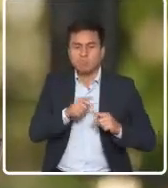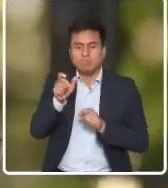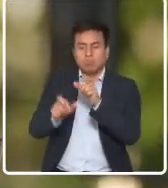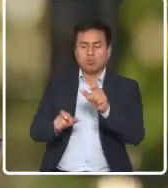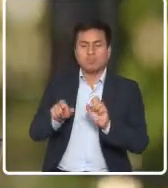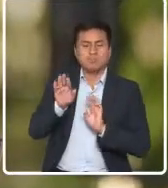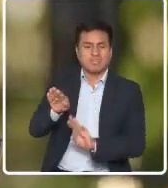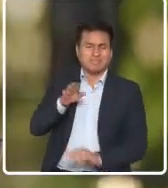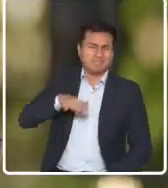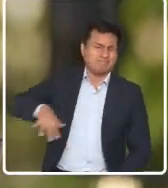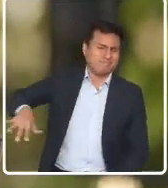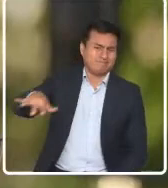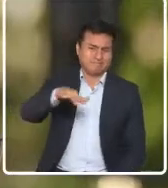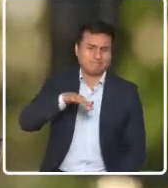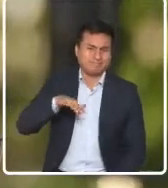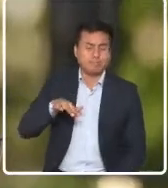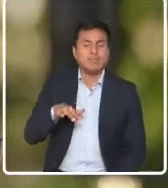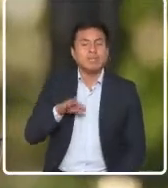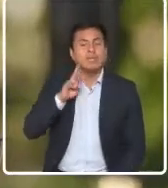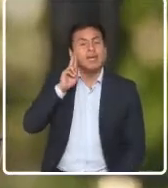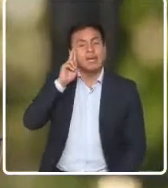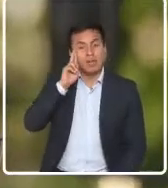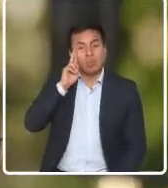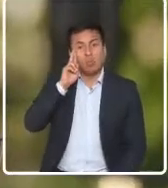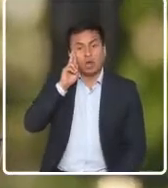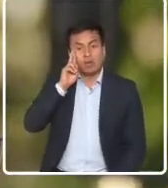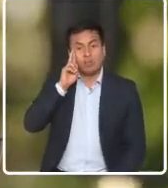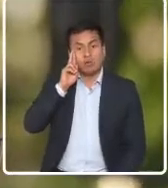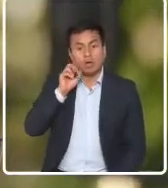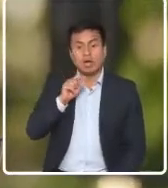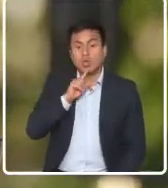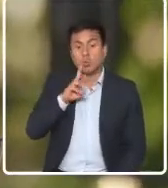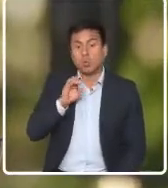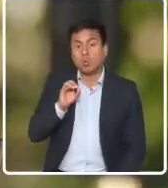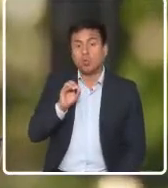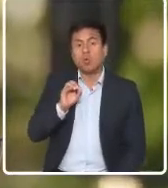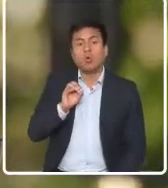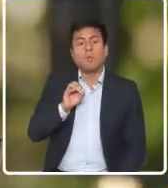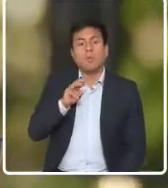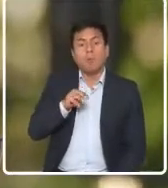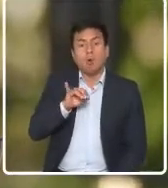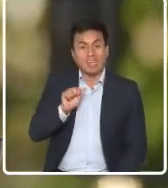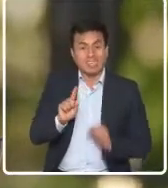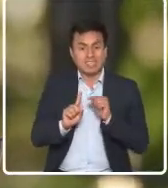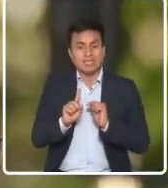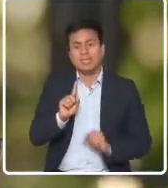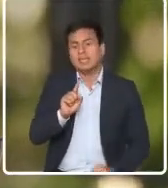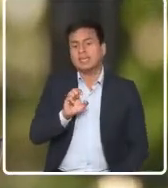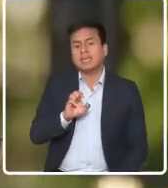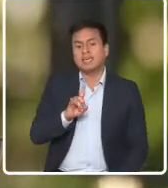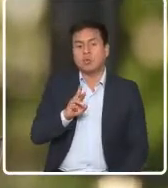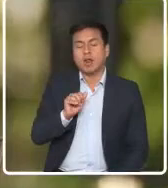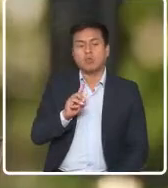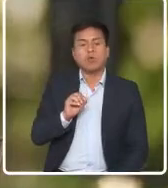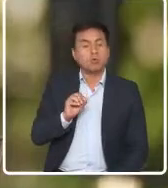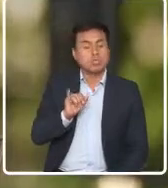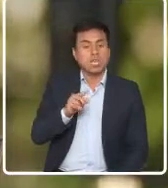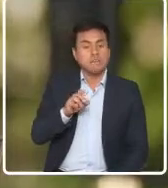los demás. El recuerdo de Arturo Llévenes Moya, Eduardo Llévenes